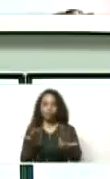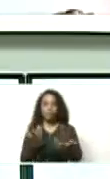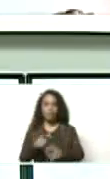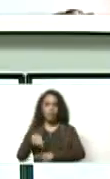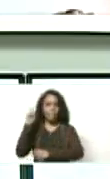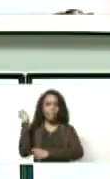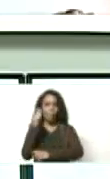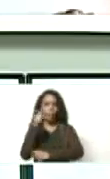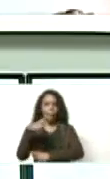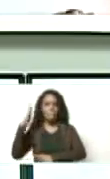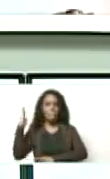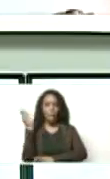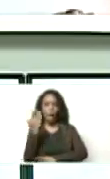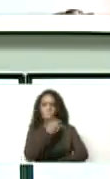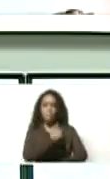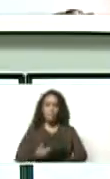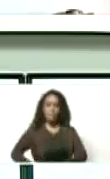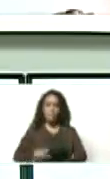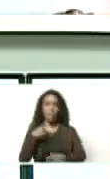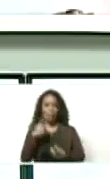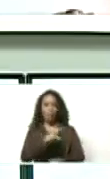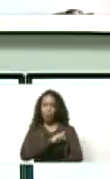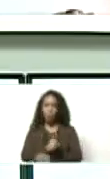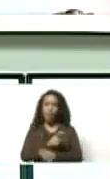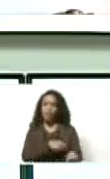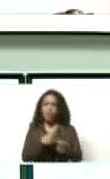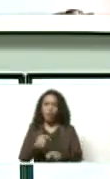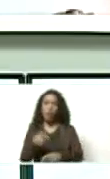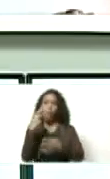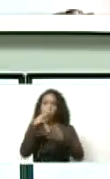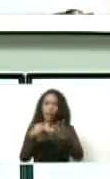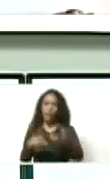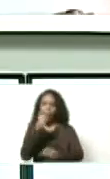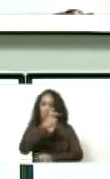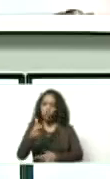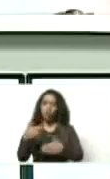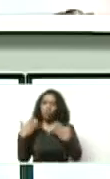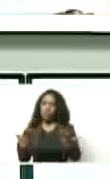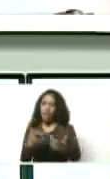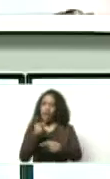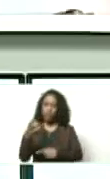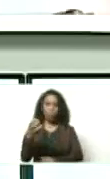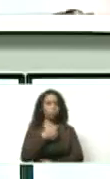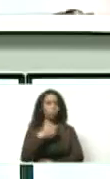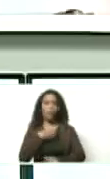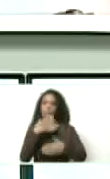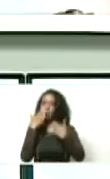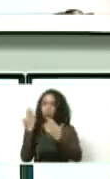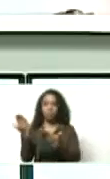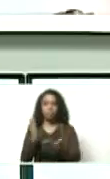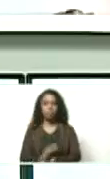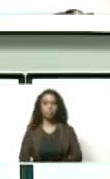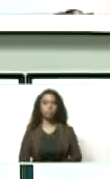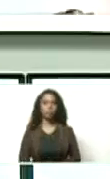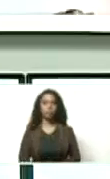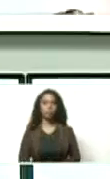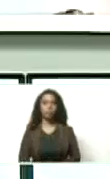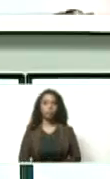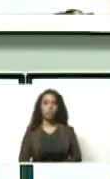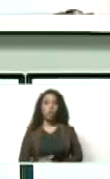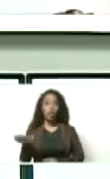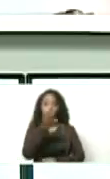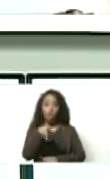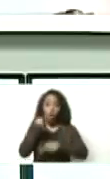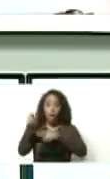látigo del presidente para que cumpla y le lleve los materiales a la gente. Eso no puede ser. Todo eso hay